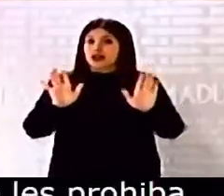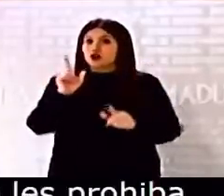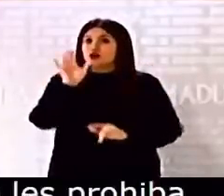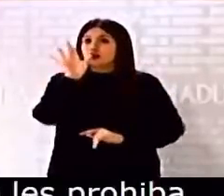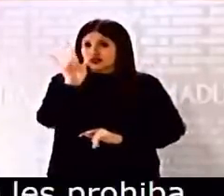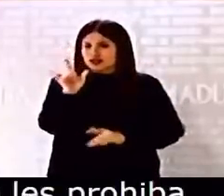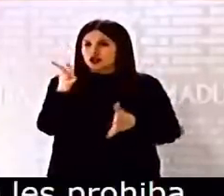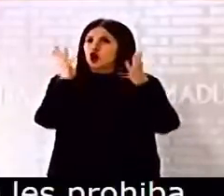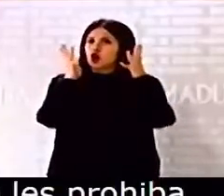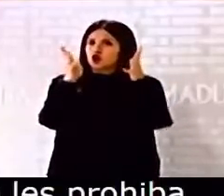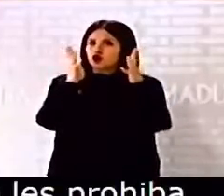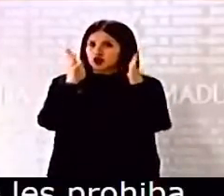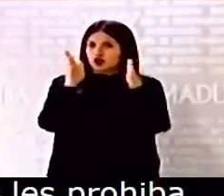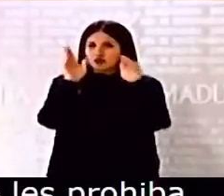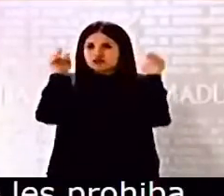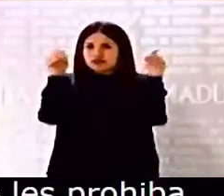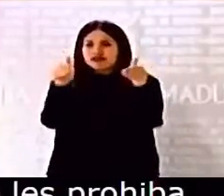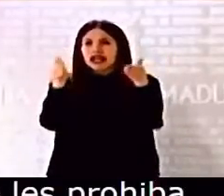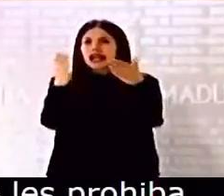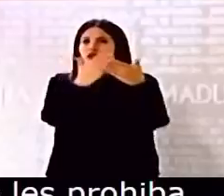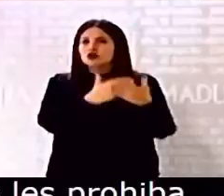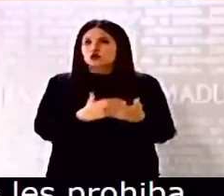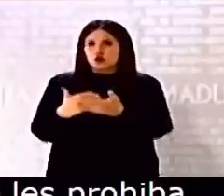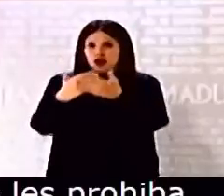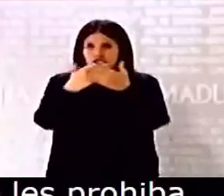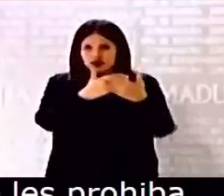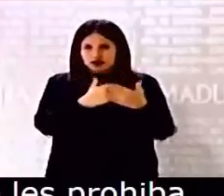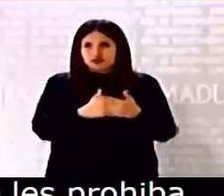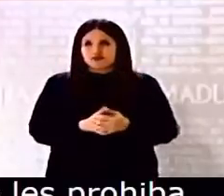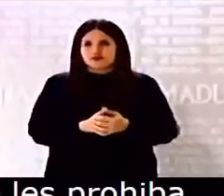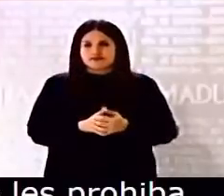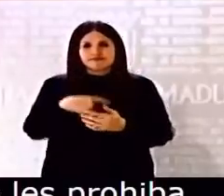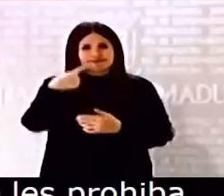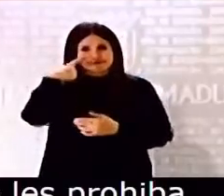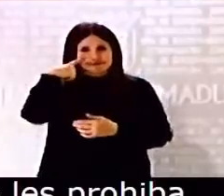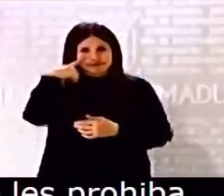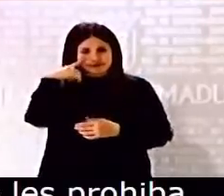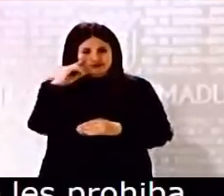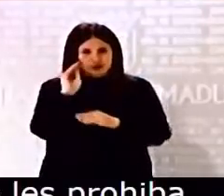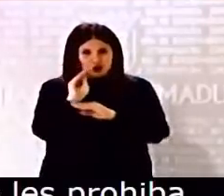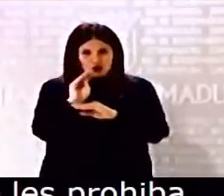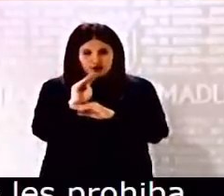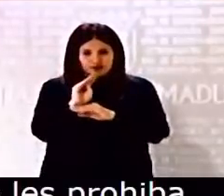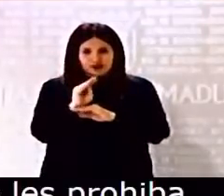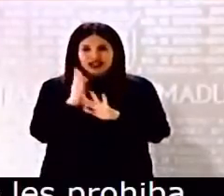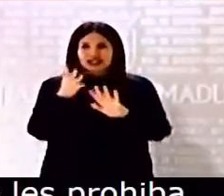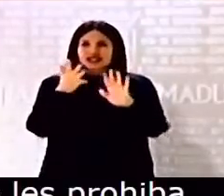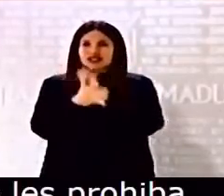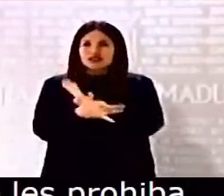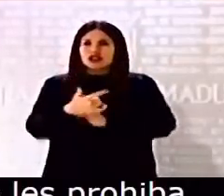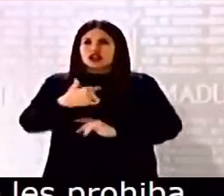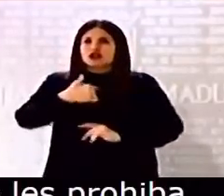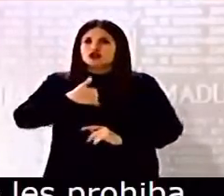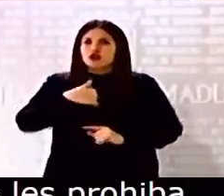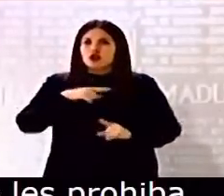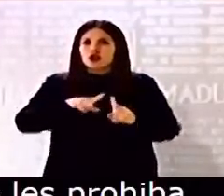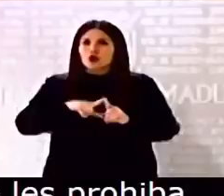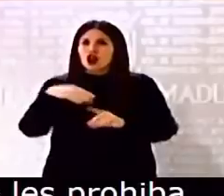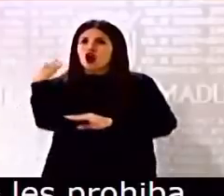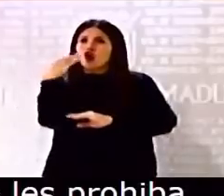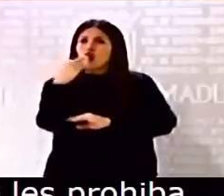serie de recomendaciones a los estudiantes. Y ojo, jamás he criminalizado a la